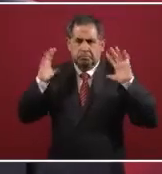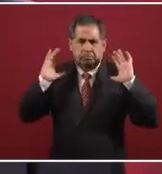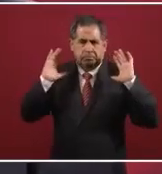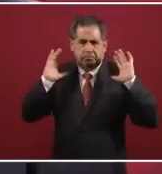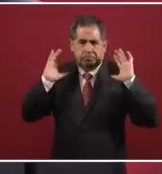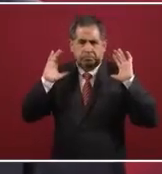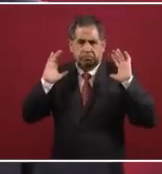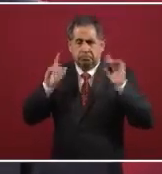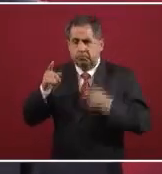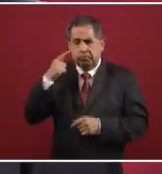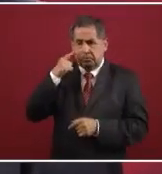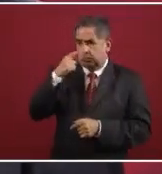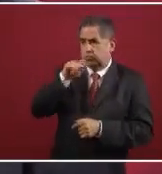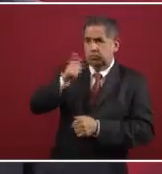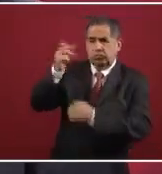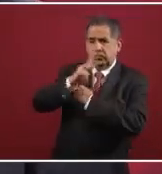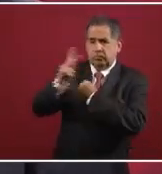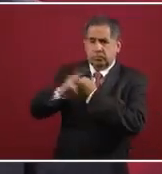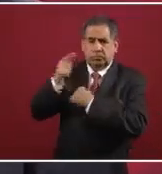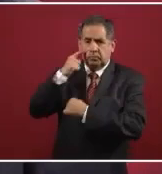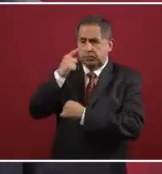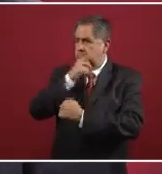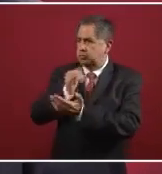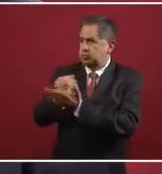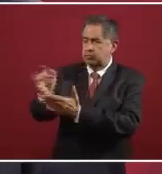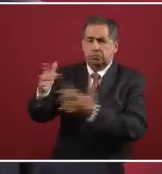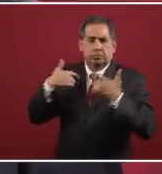de autodeterminación de los pueblos.